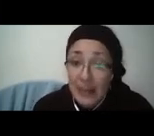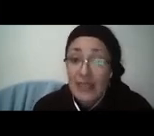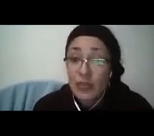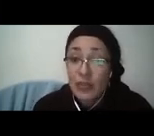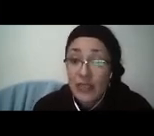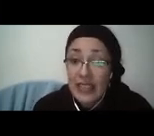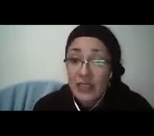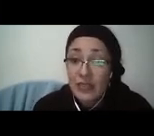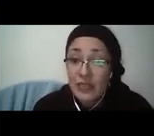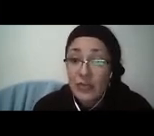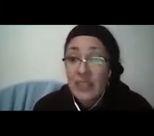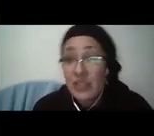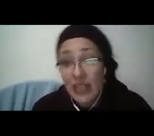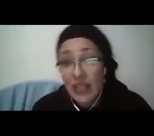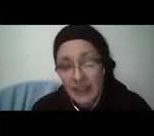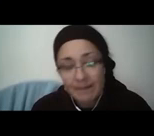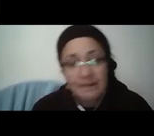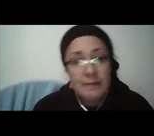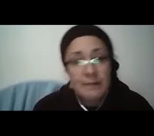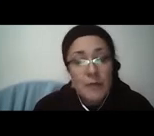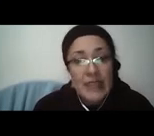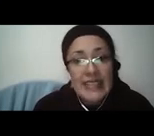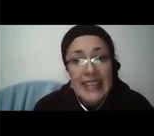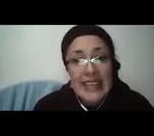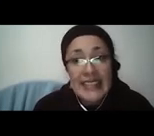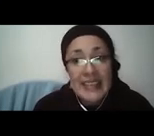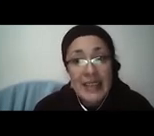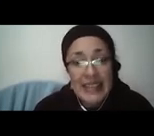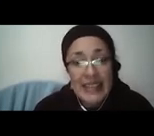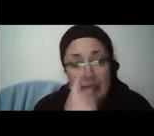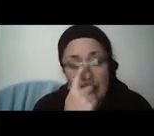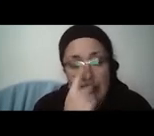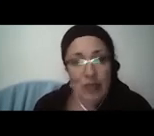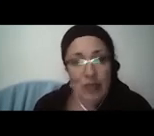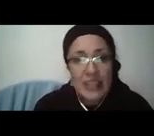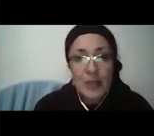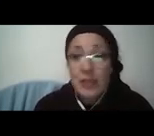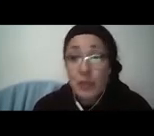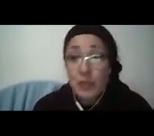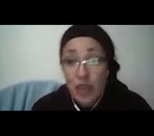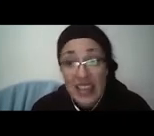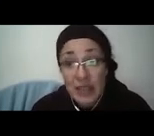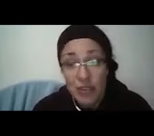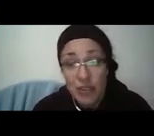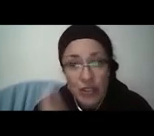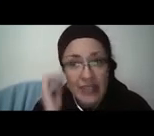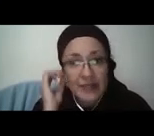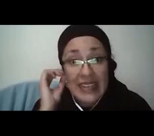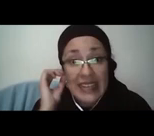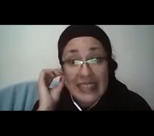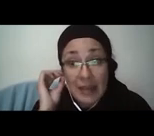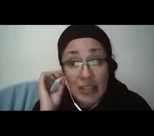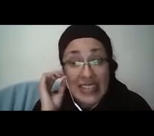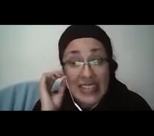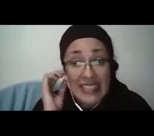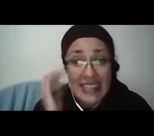Parque Fotovoltaico Uribe Solar. Y en estas imágenes es para que ustedes puedan ver un poco las dimensiones, el